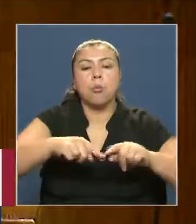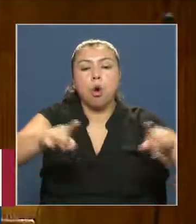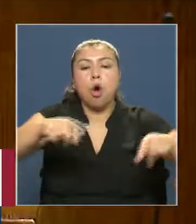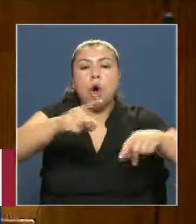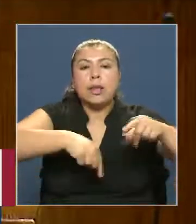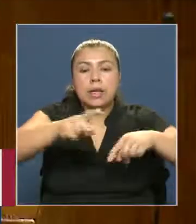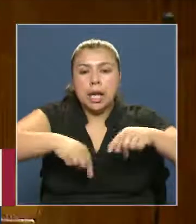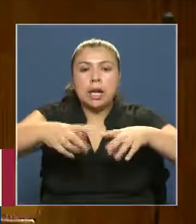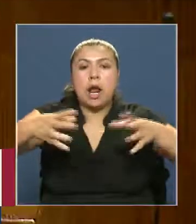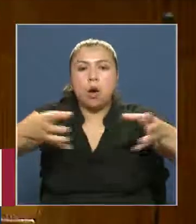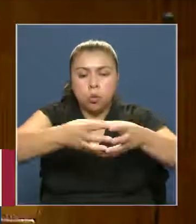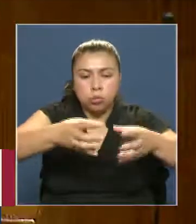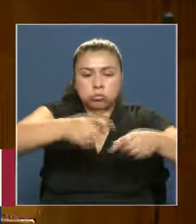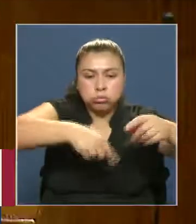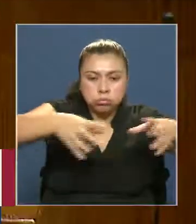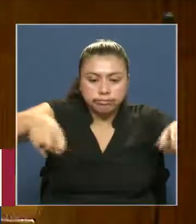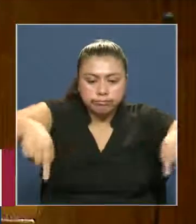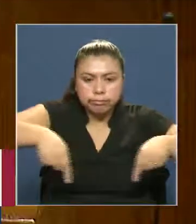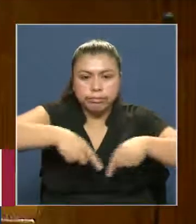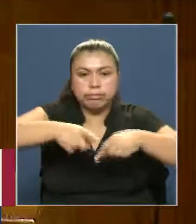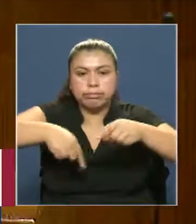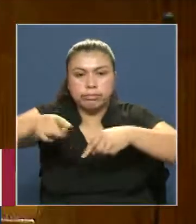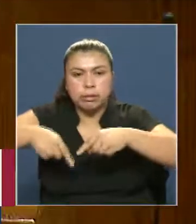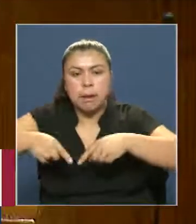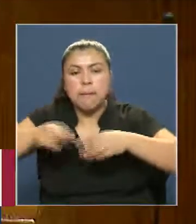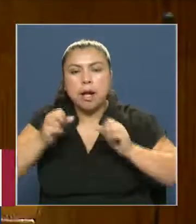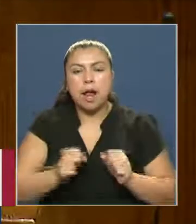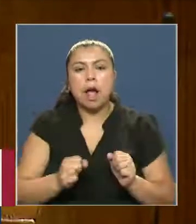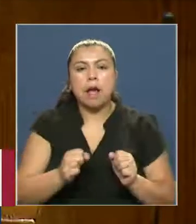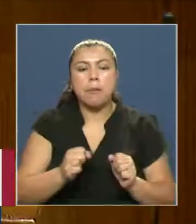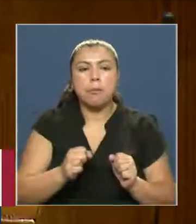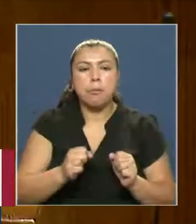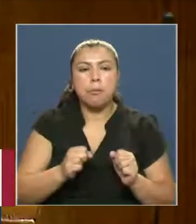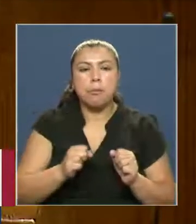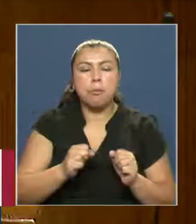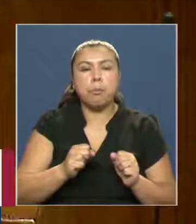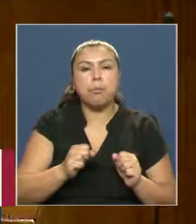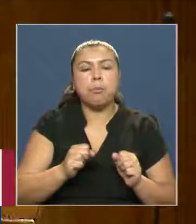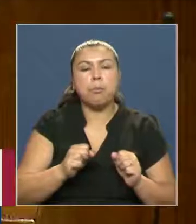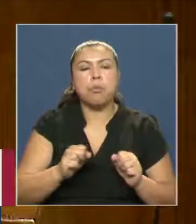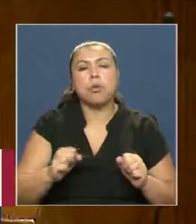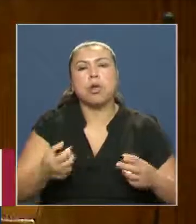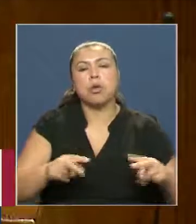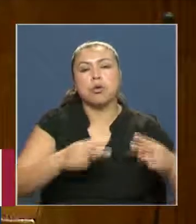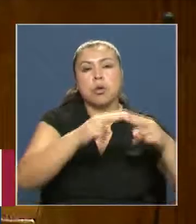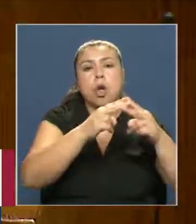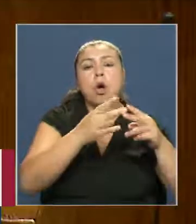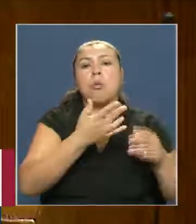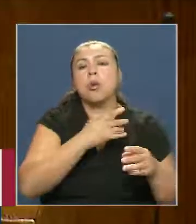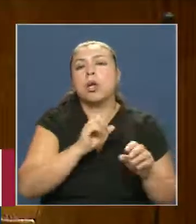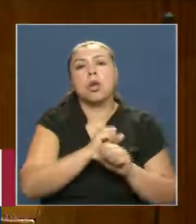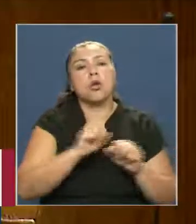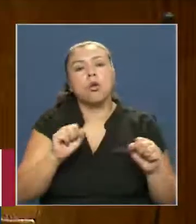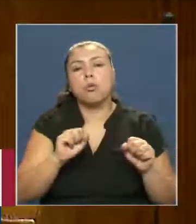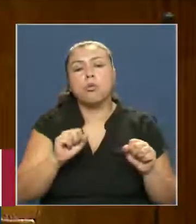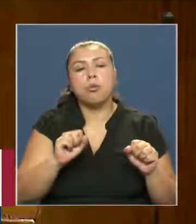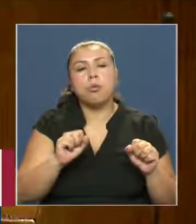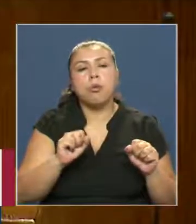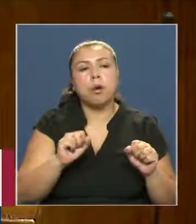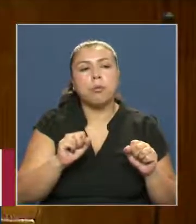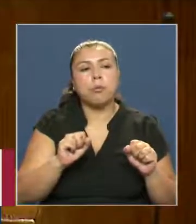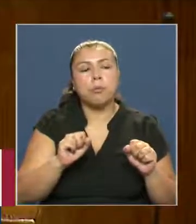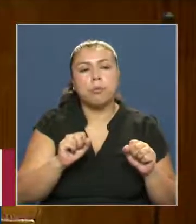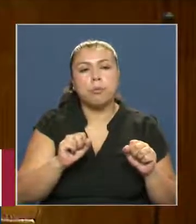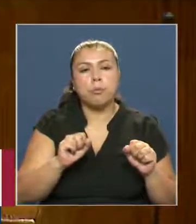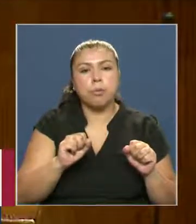obra, lo que termina también la imposibilidad de construir viviendas, pues nunca podrán estas ser recepcionadas por